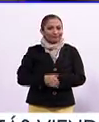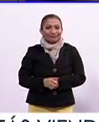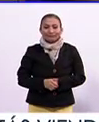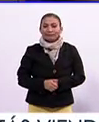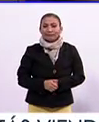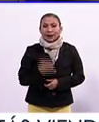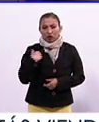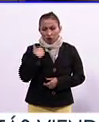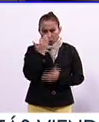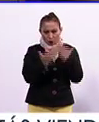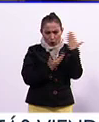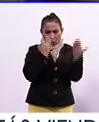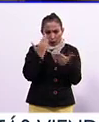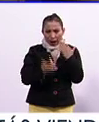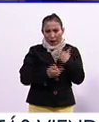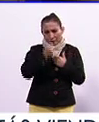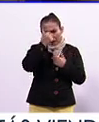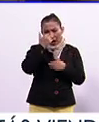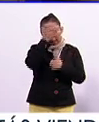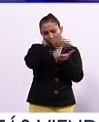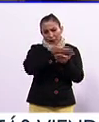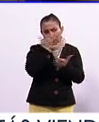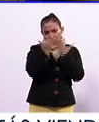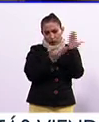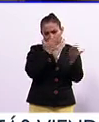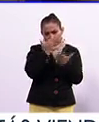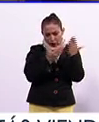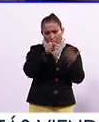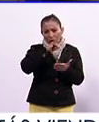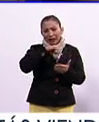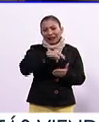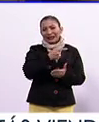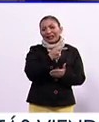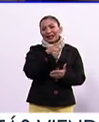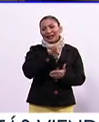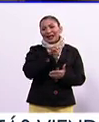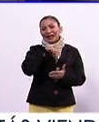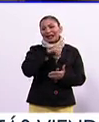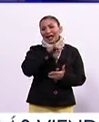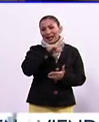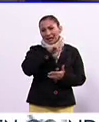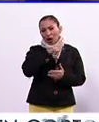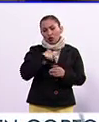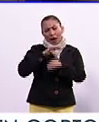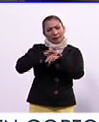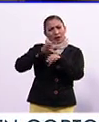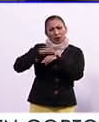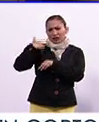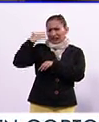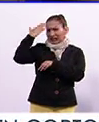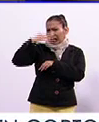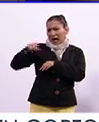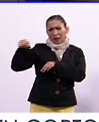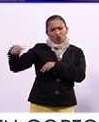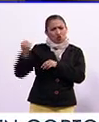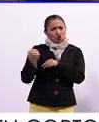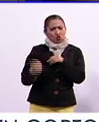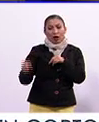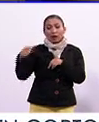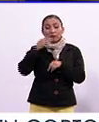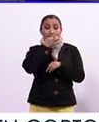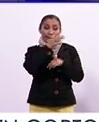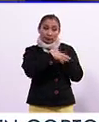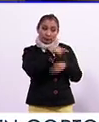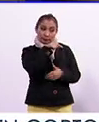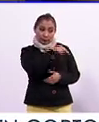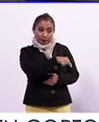Estudiando los primeros años de ingeniería de un amigo, una gente muy sabia, etcétera, que me advertía y